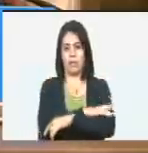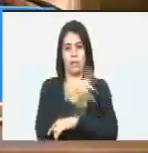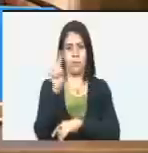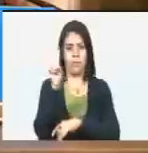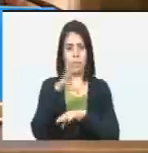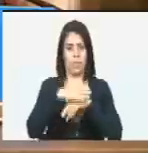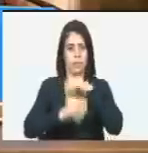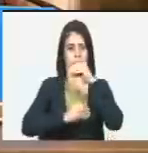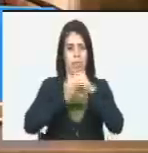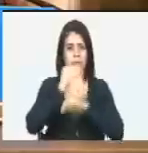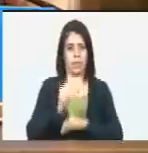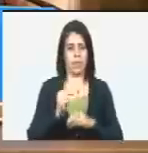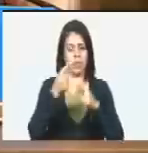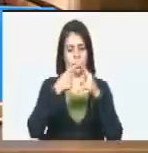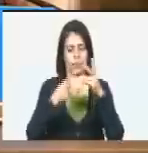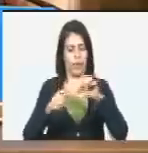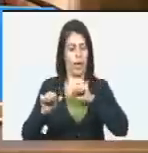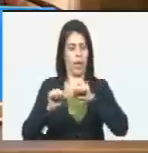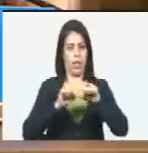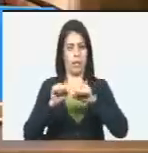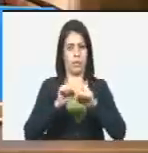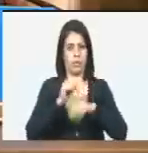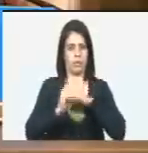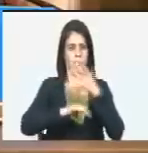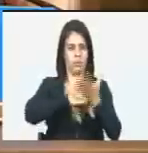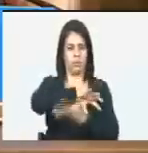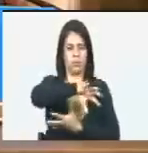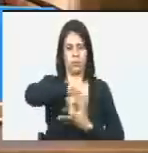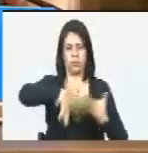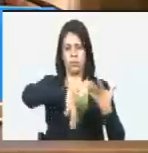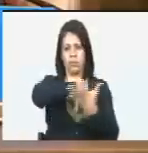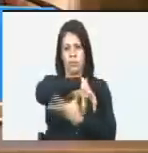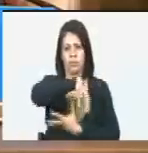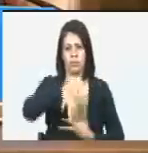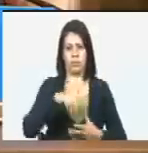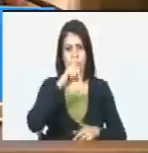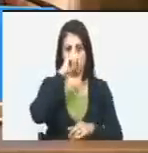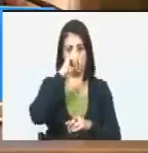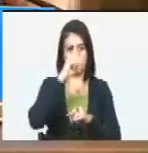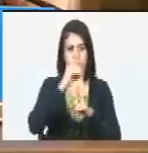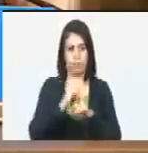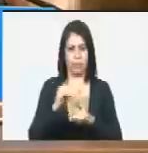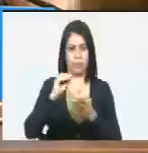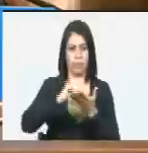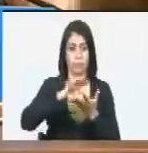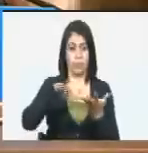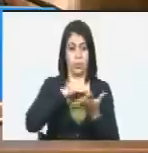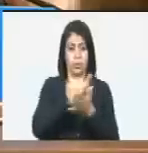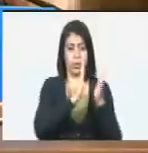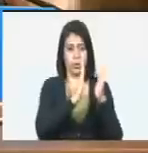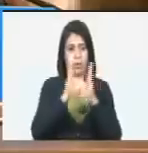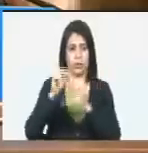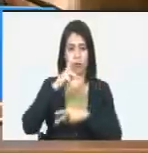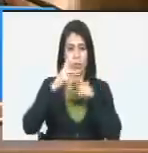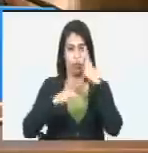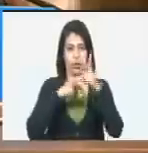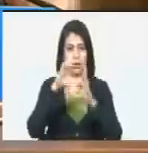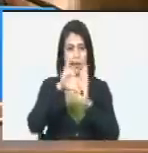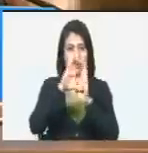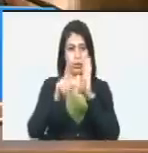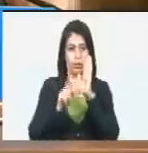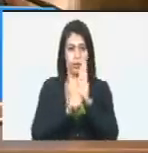un conjunto de acciones desestabilizadoras con el objetivo de perturbar el orden político y constitucional, así